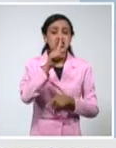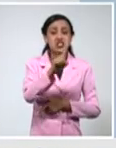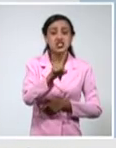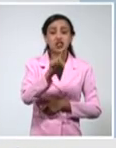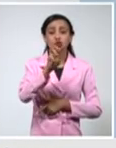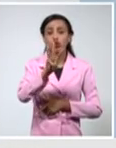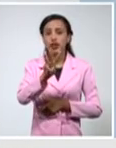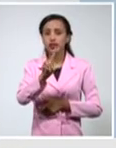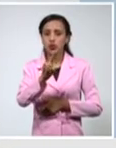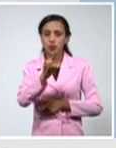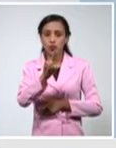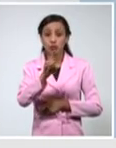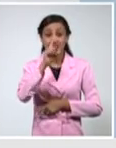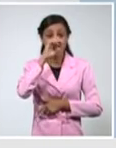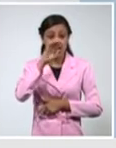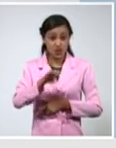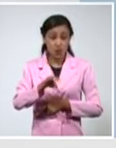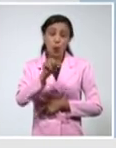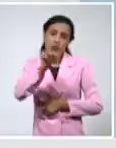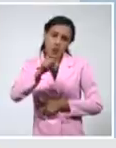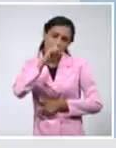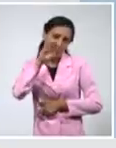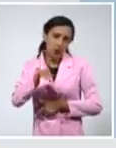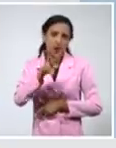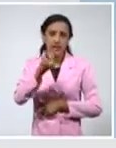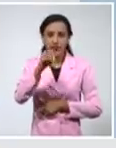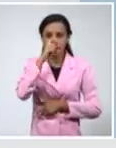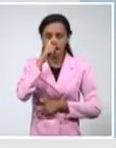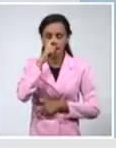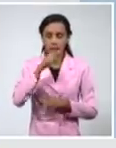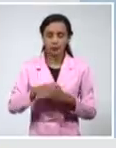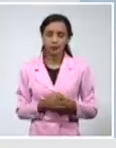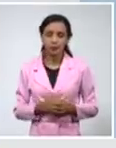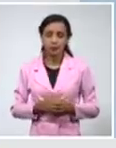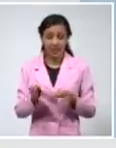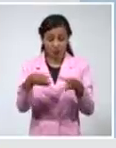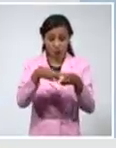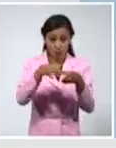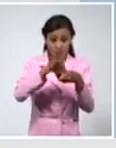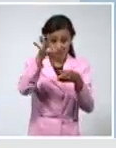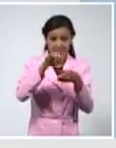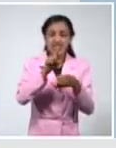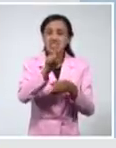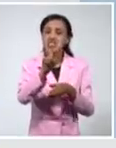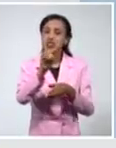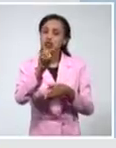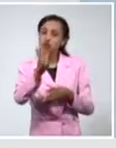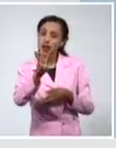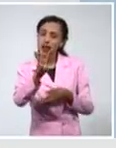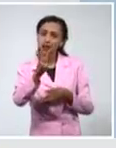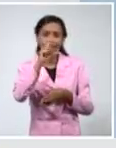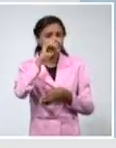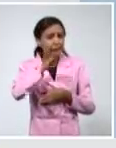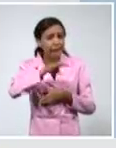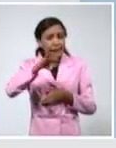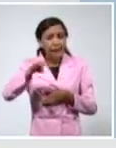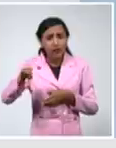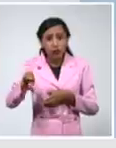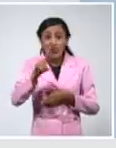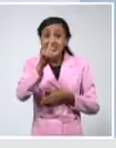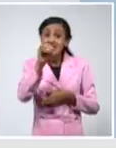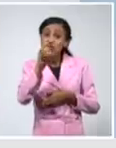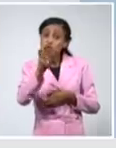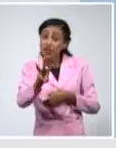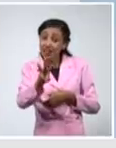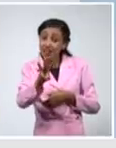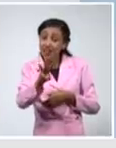131. De esos 131, 103 en edades pediátricas,